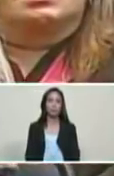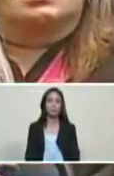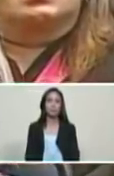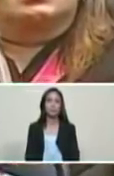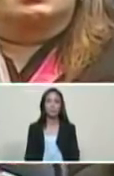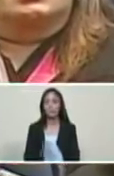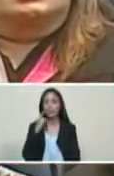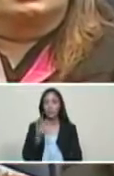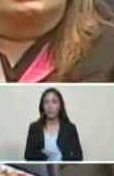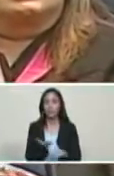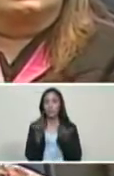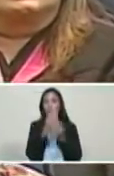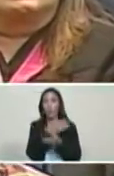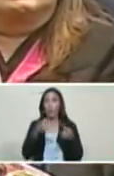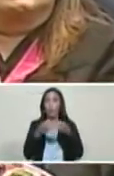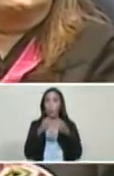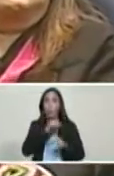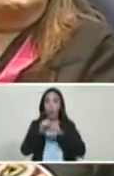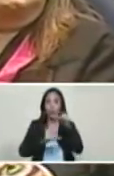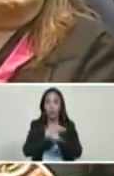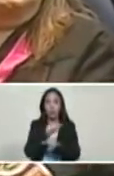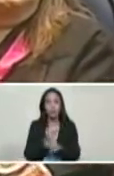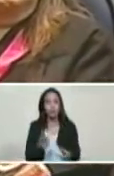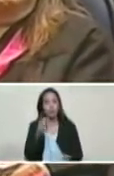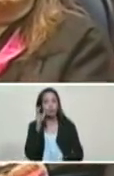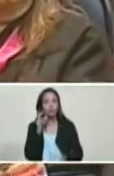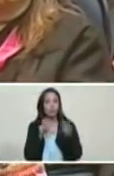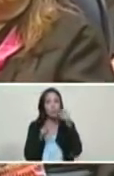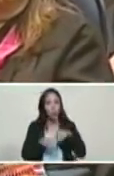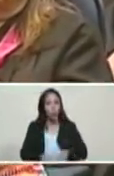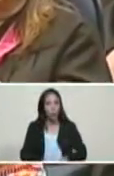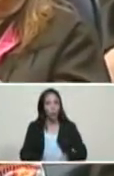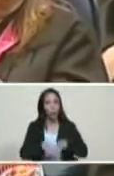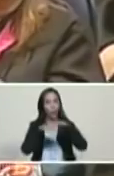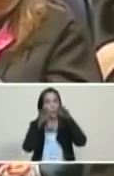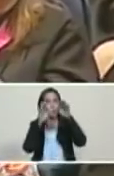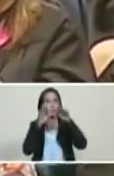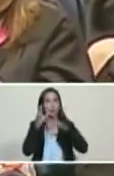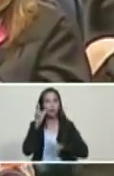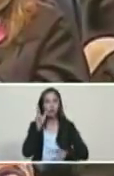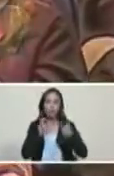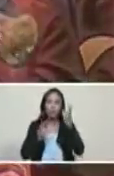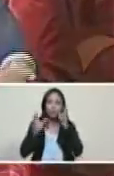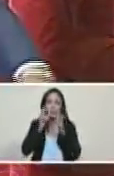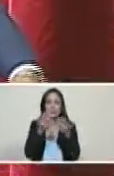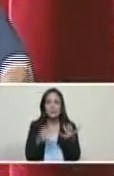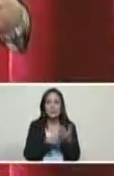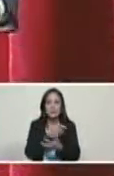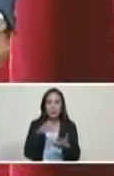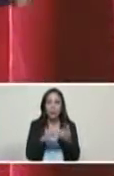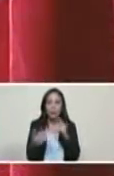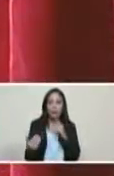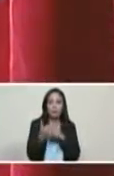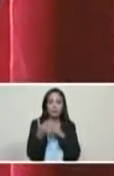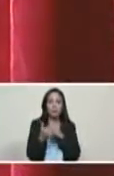Nuestra generación creció escuchando que el principal problema del país era la educación,